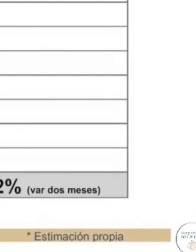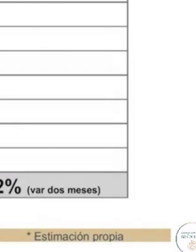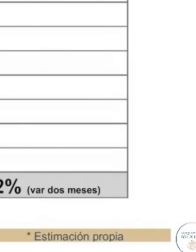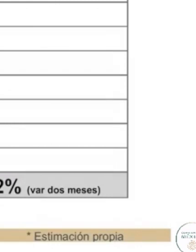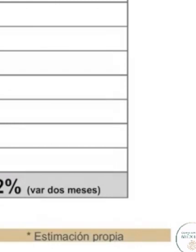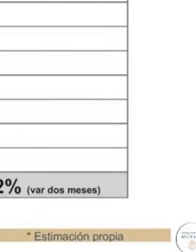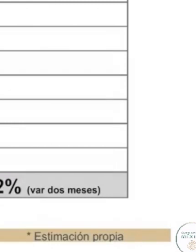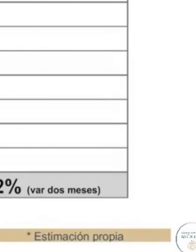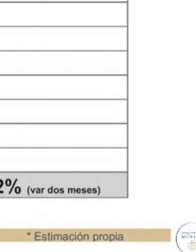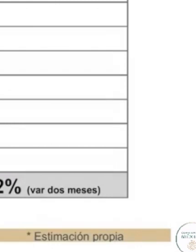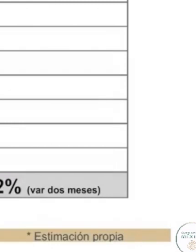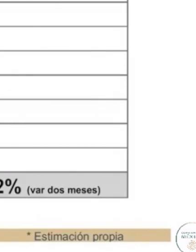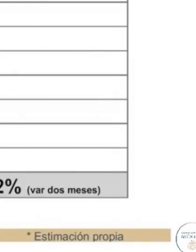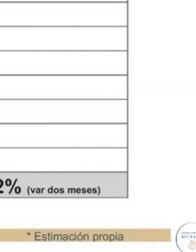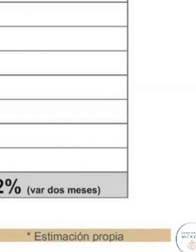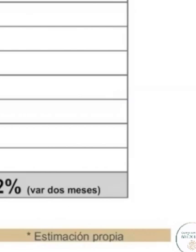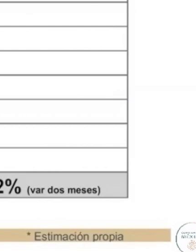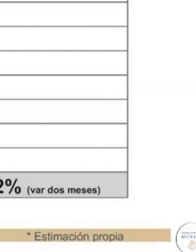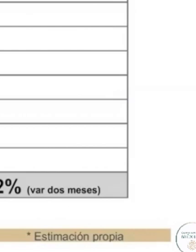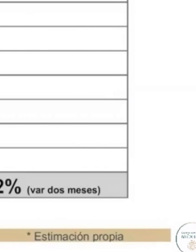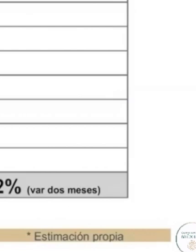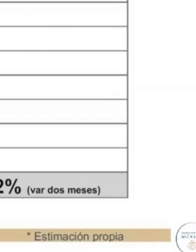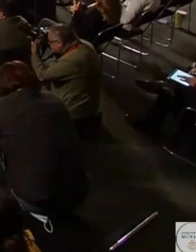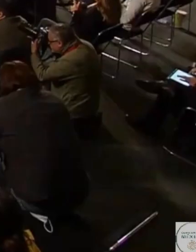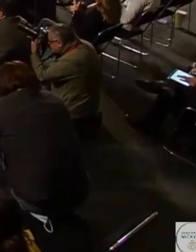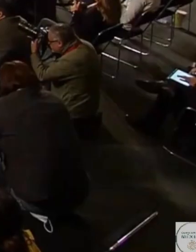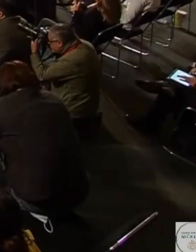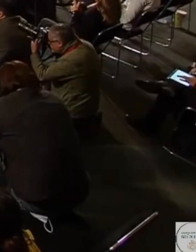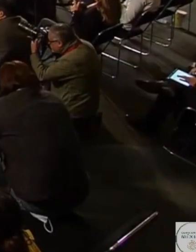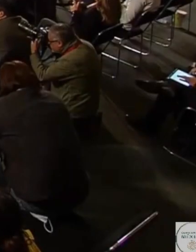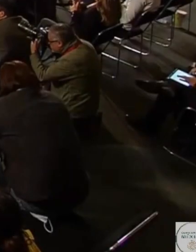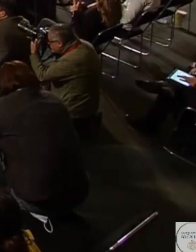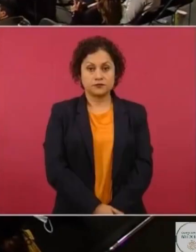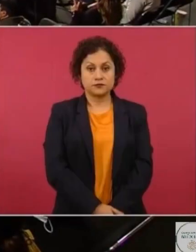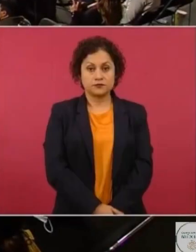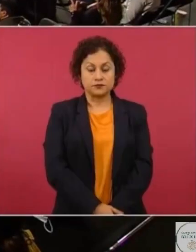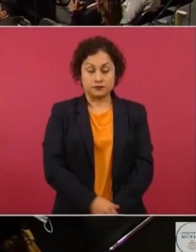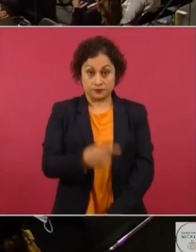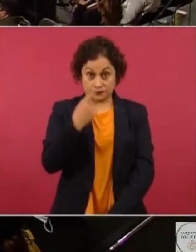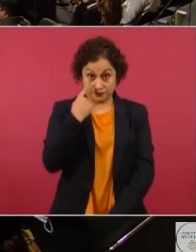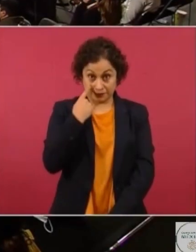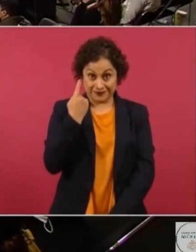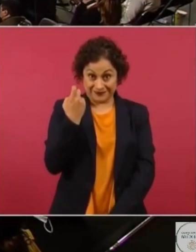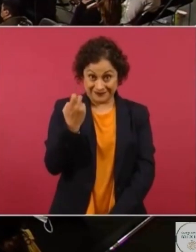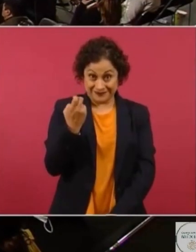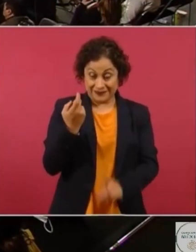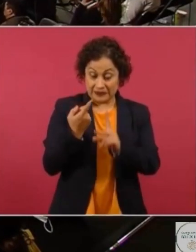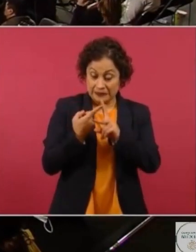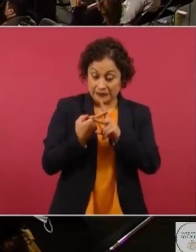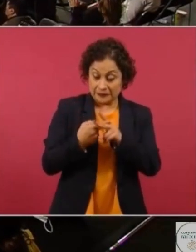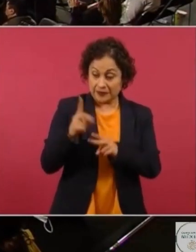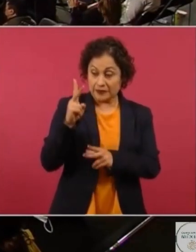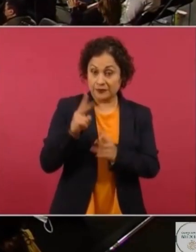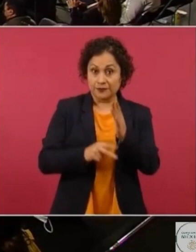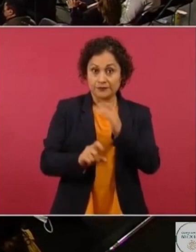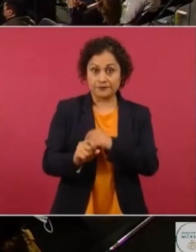y ya en enero, ayer dio la cifra el Banco de México,